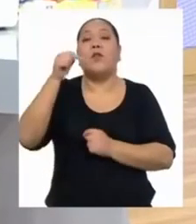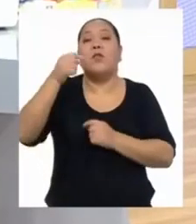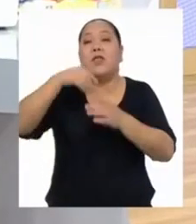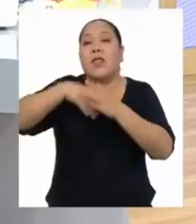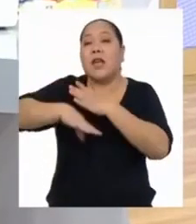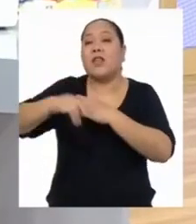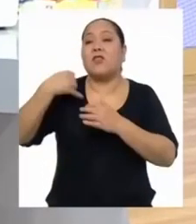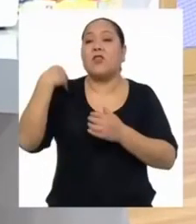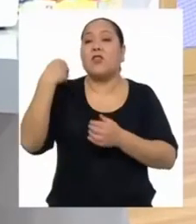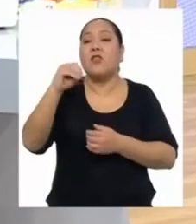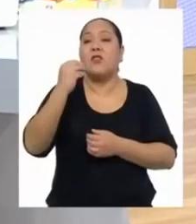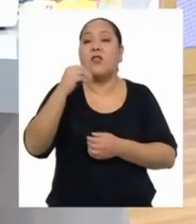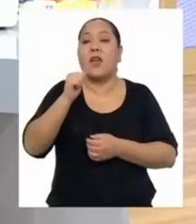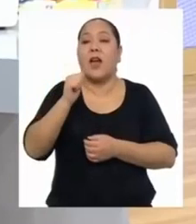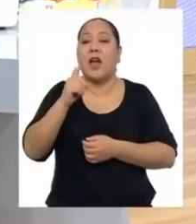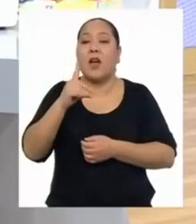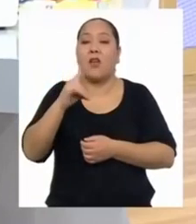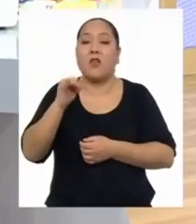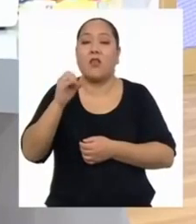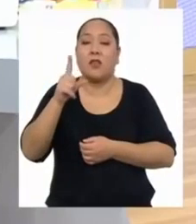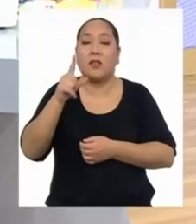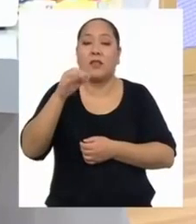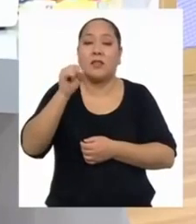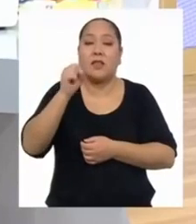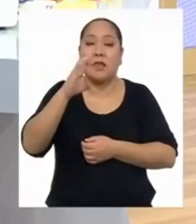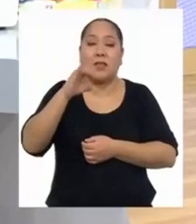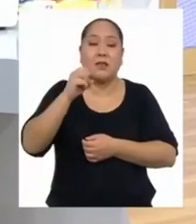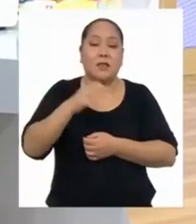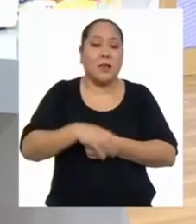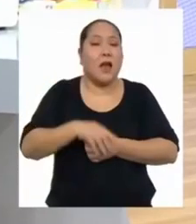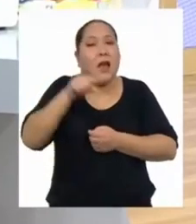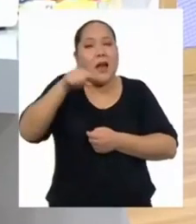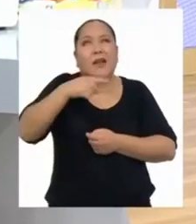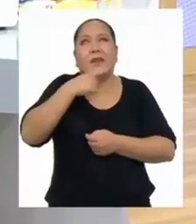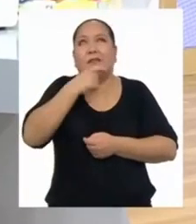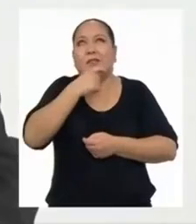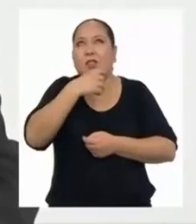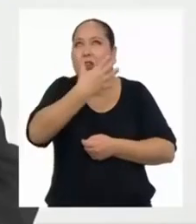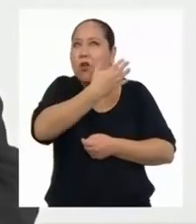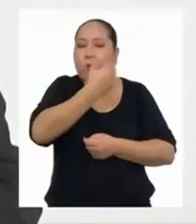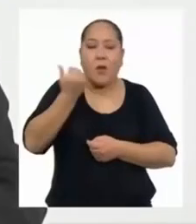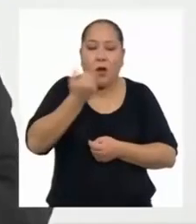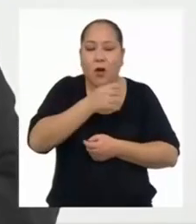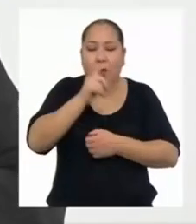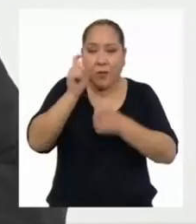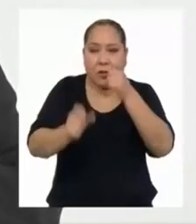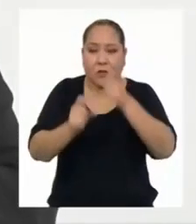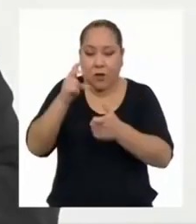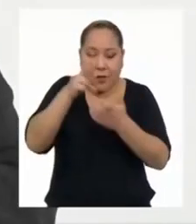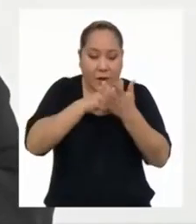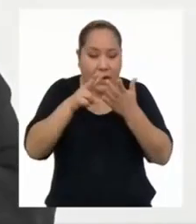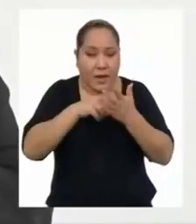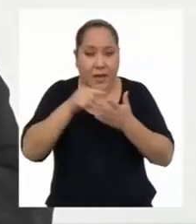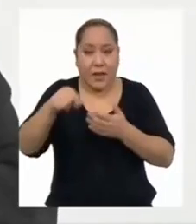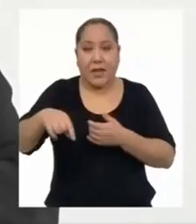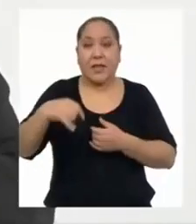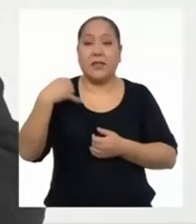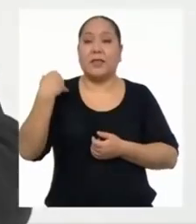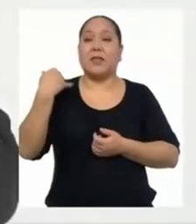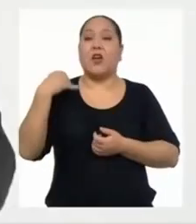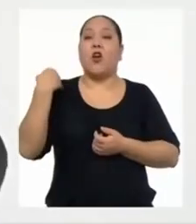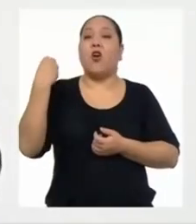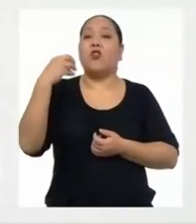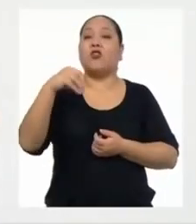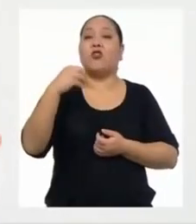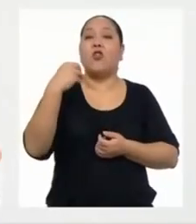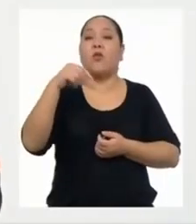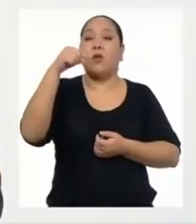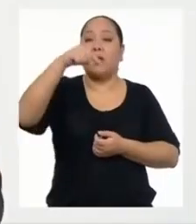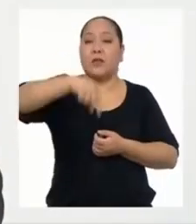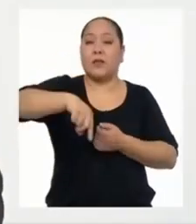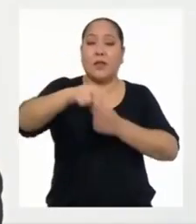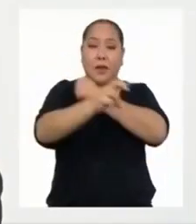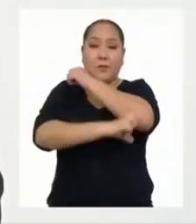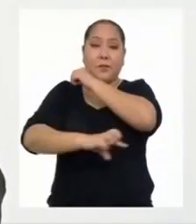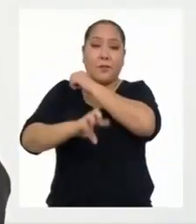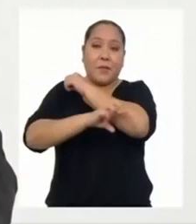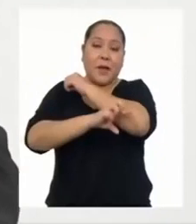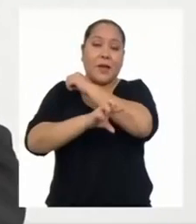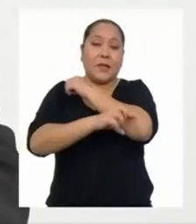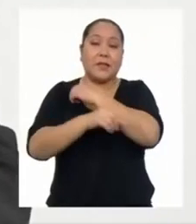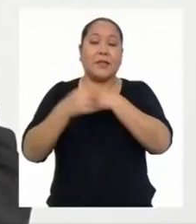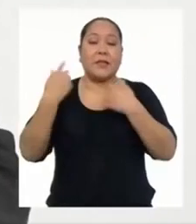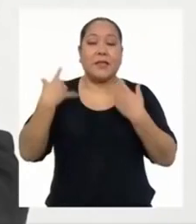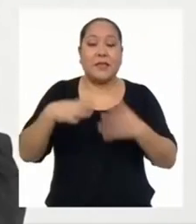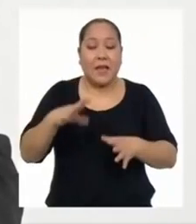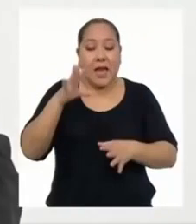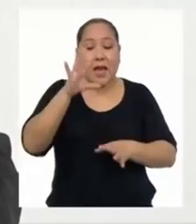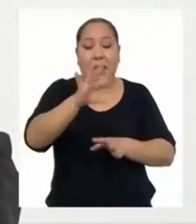mejores destinatarios los podría encontrar en las y los adolescentes del país. Una vez que hemos definido quiénes serán nuestros